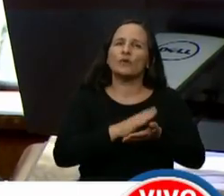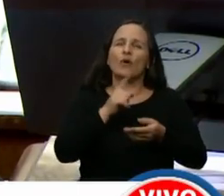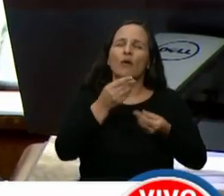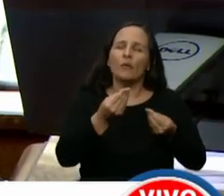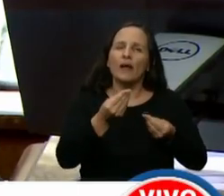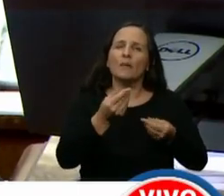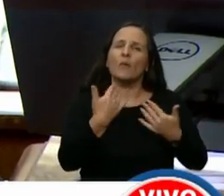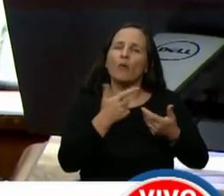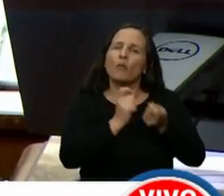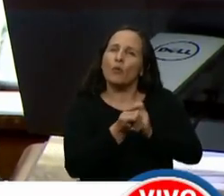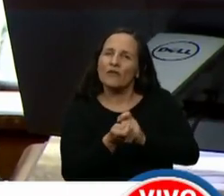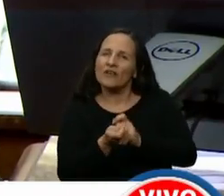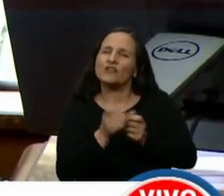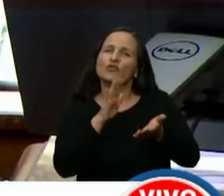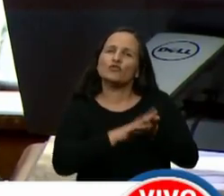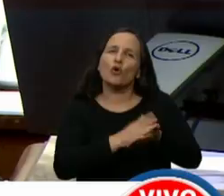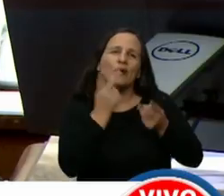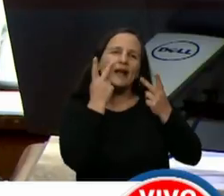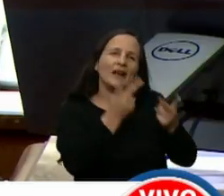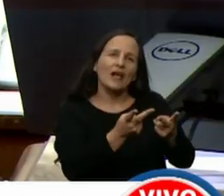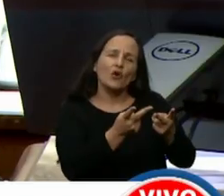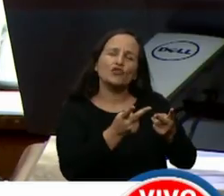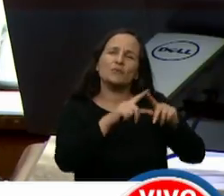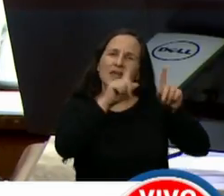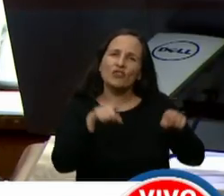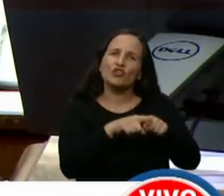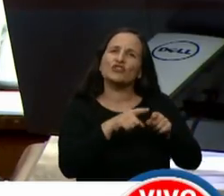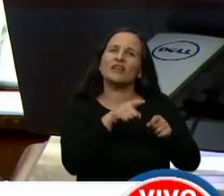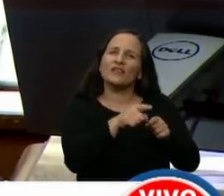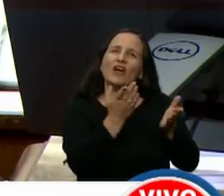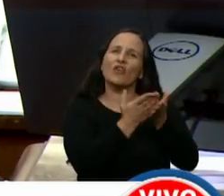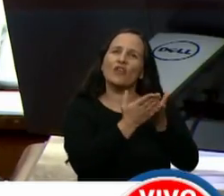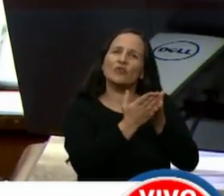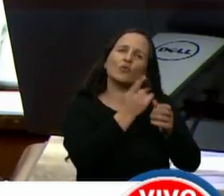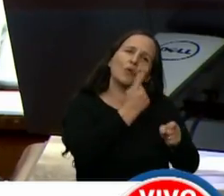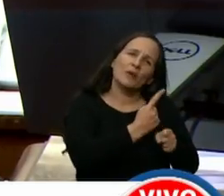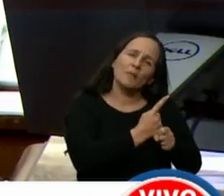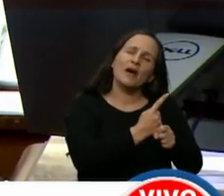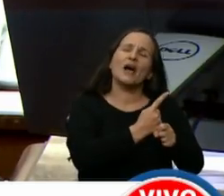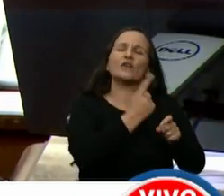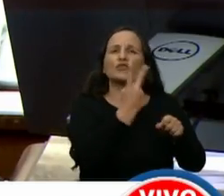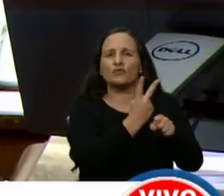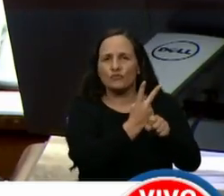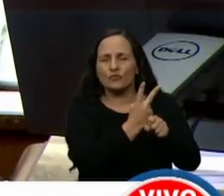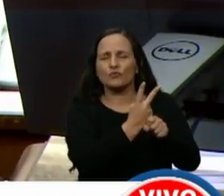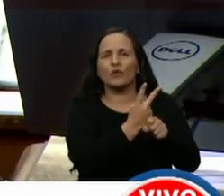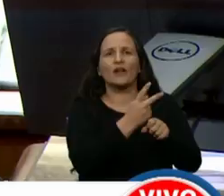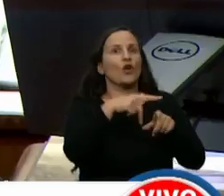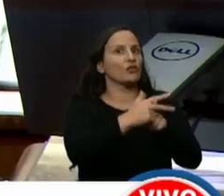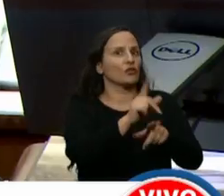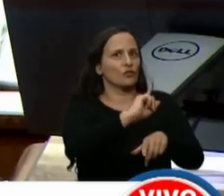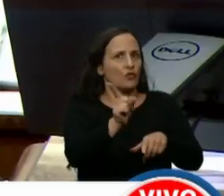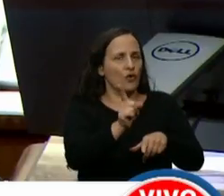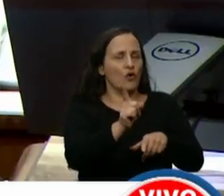modificar el convenio de reconocimiento de certificados de estudios de nivel primario y medio no técnico